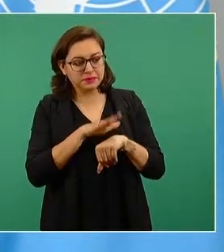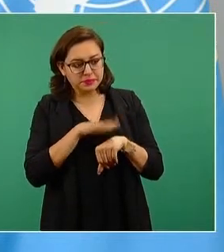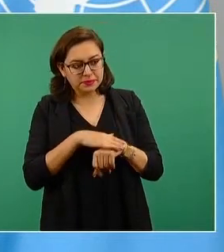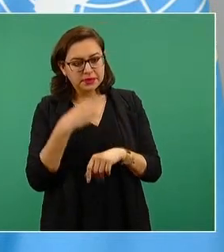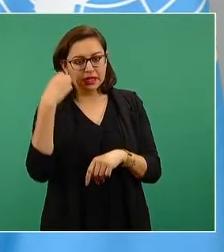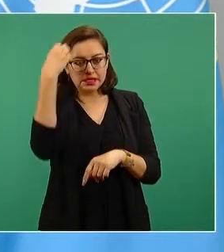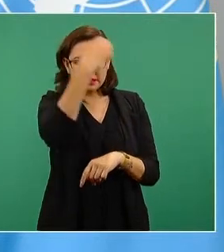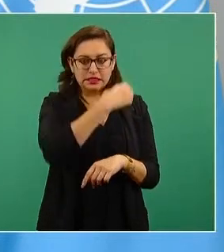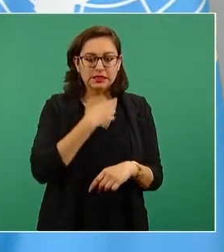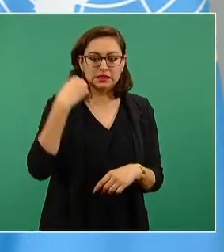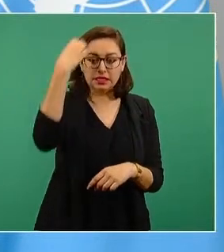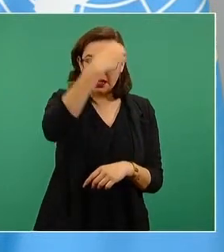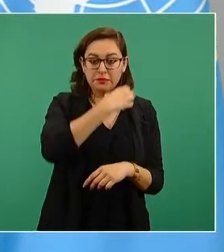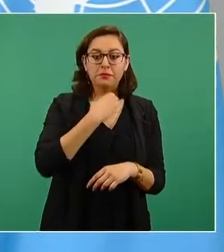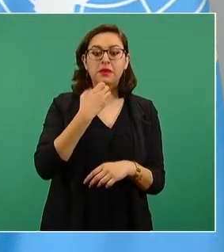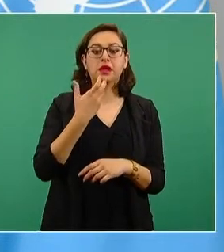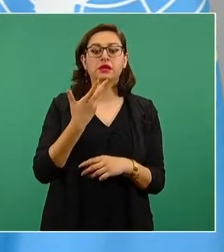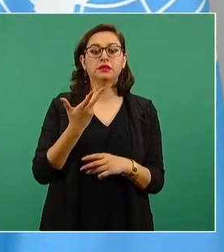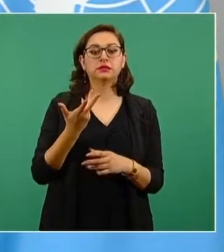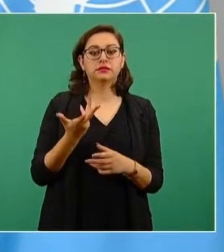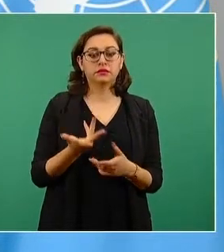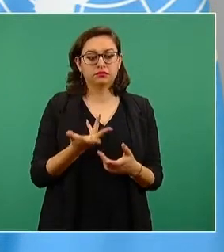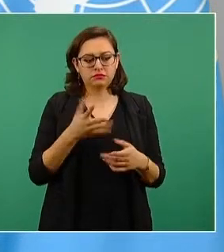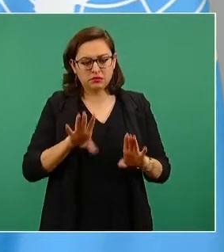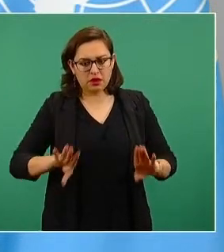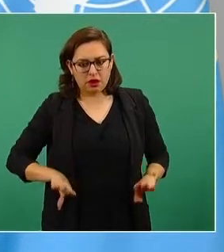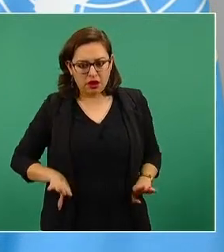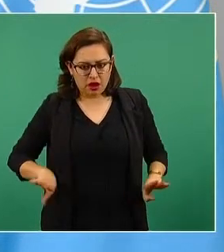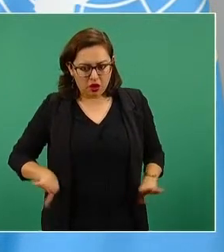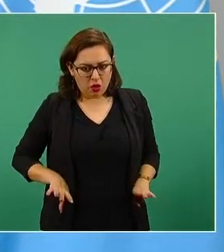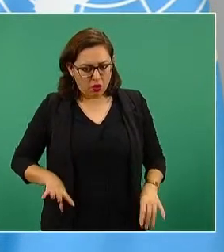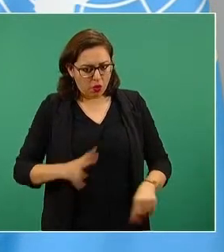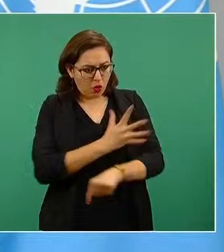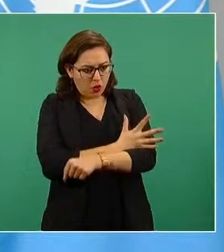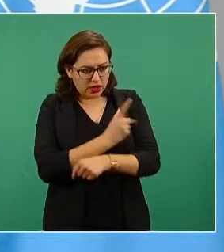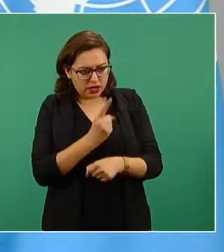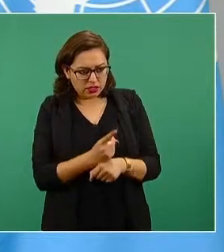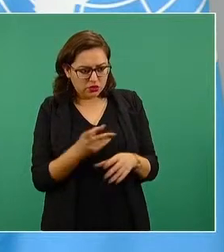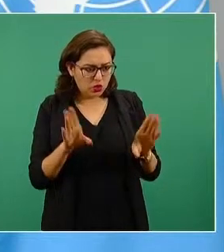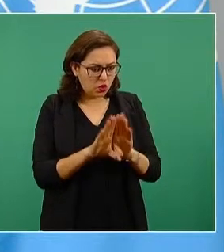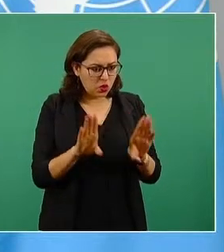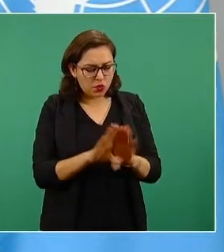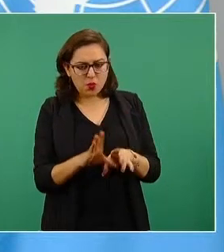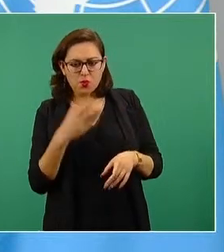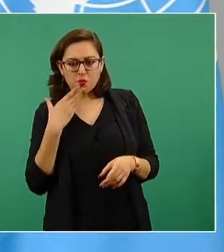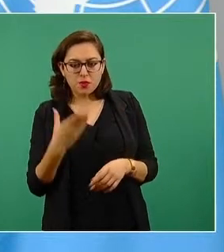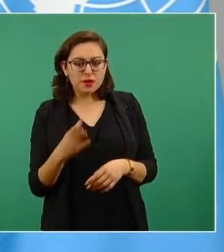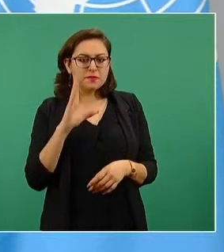además se toma en cuenta la honorabilidad de los abogados,